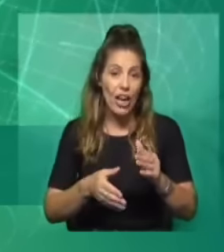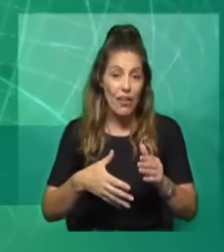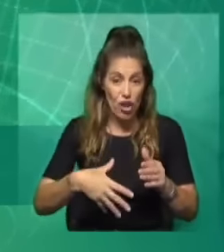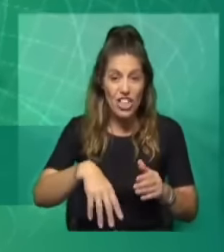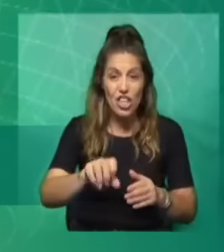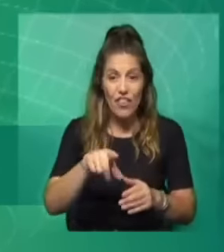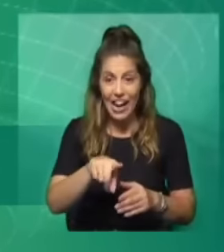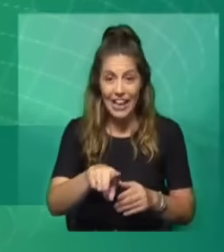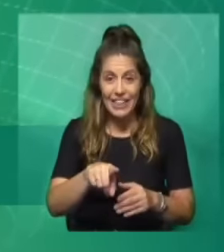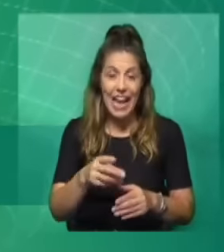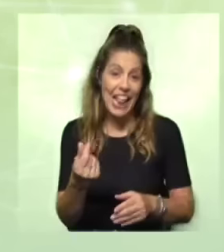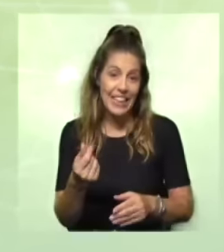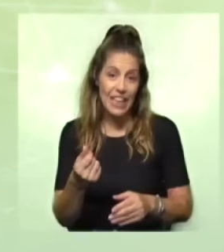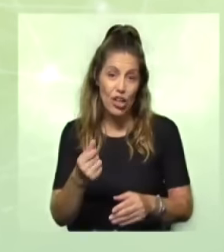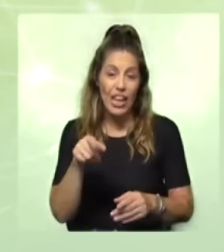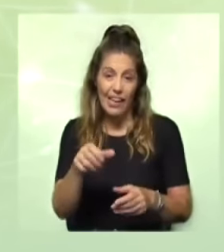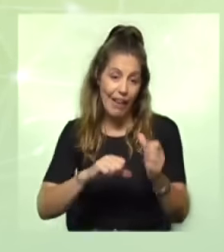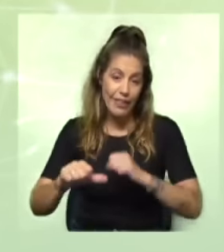fueron lastimados para